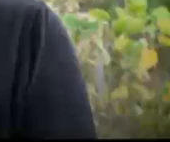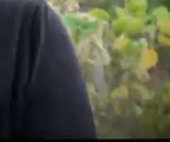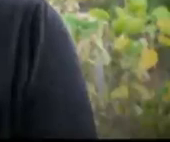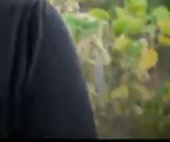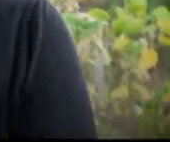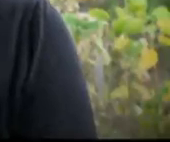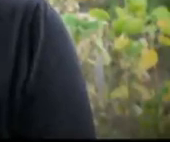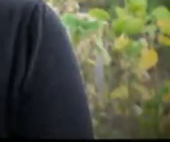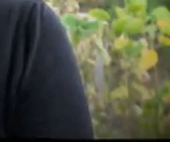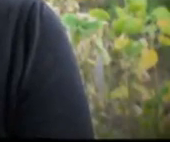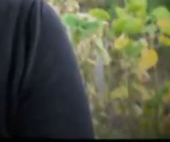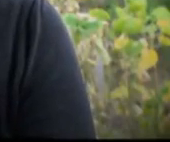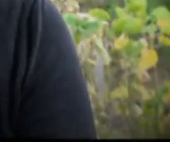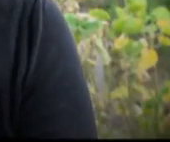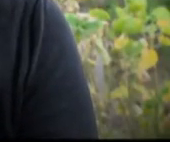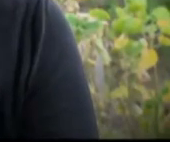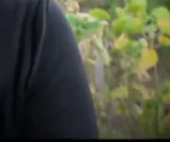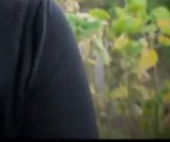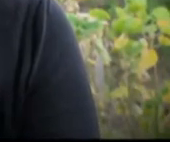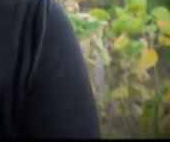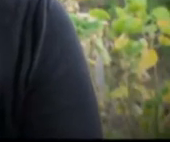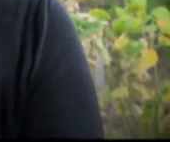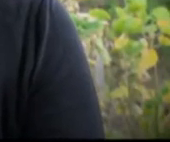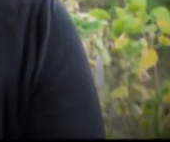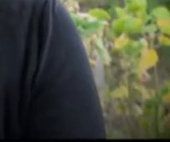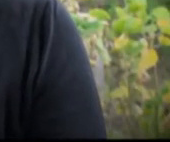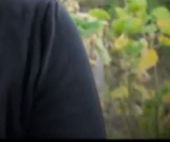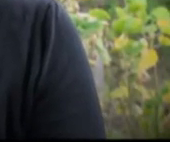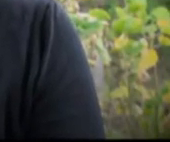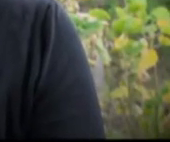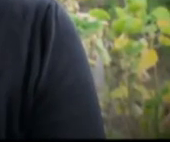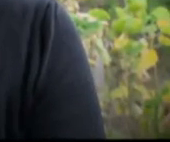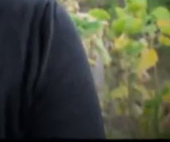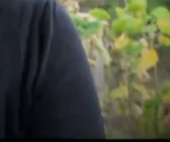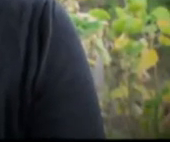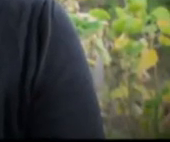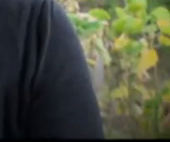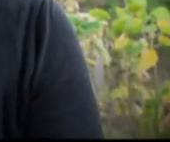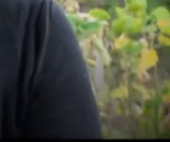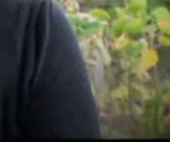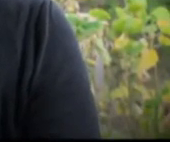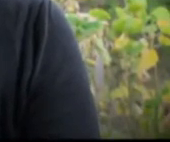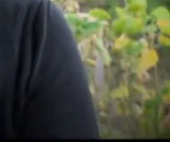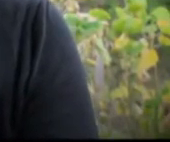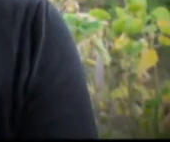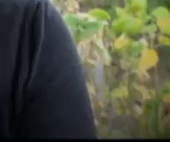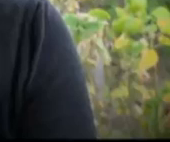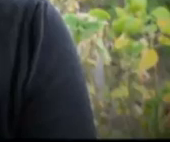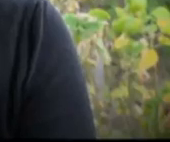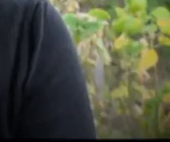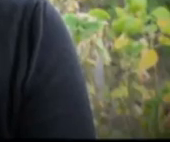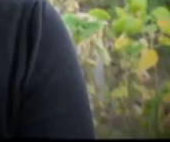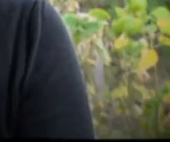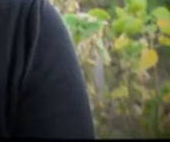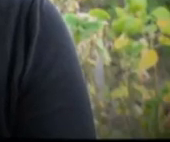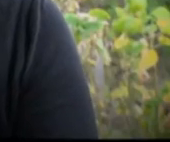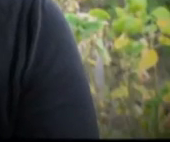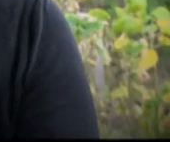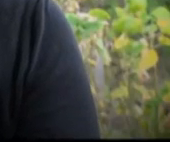Antes era mucho más difícil hacer agricultura, porque una, no teníamos acceso bueno de las